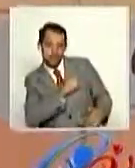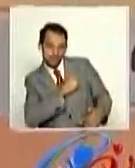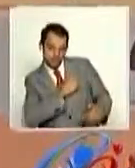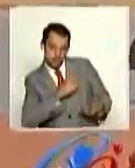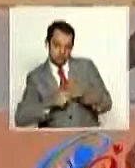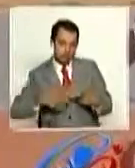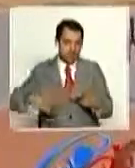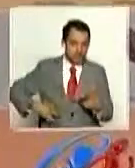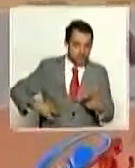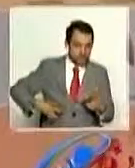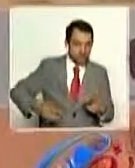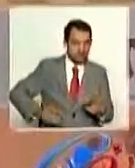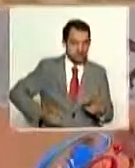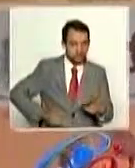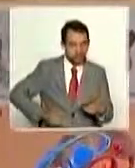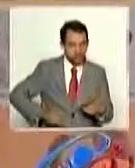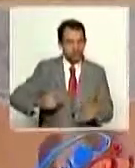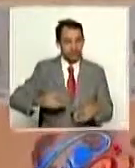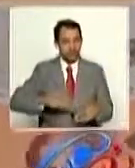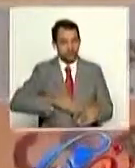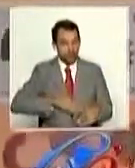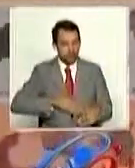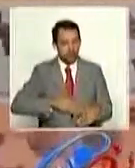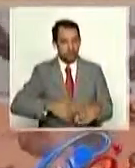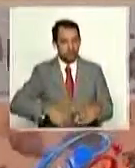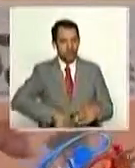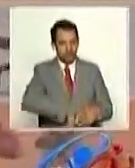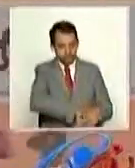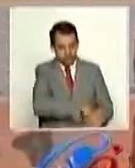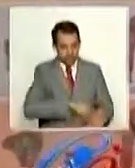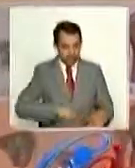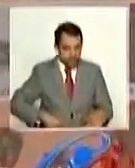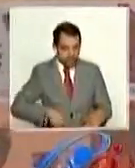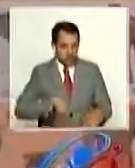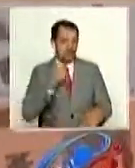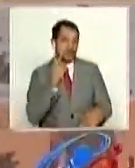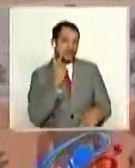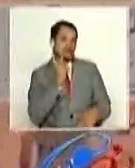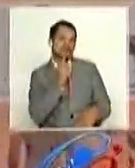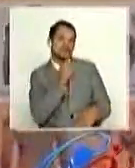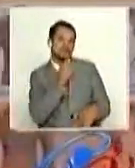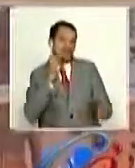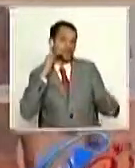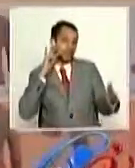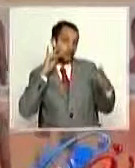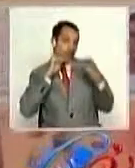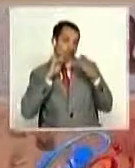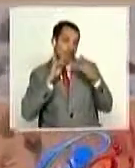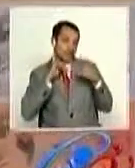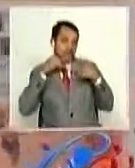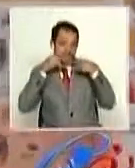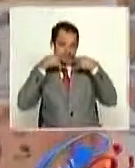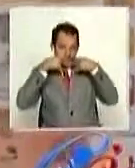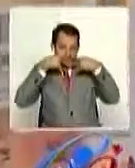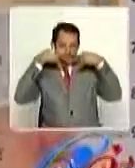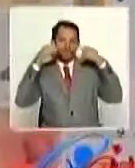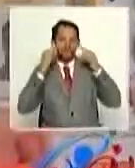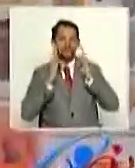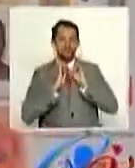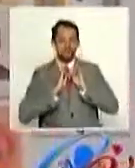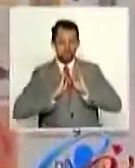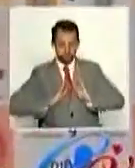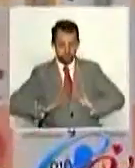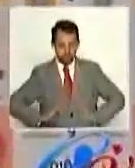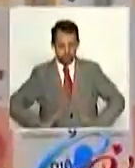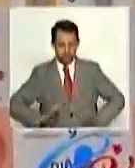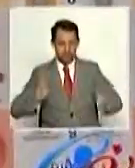que como ella dice, cada pieza dentaria es como un fusible que está conectado con cada órgano. Esto es realmente